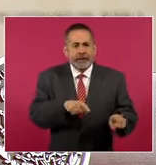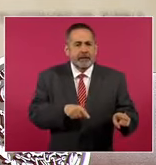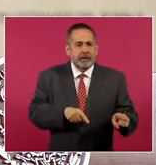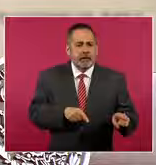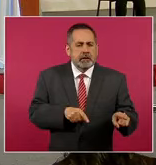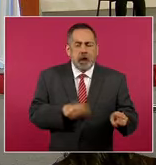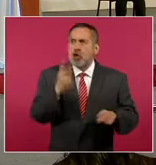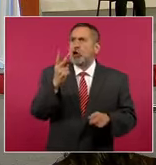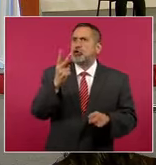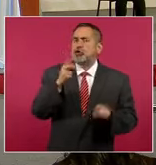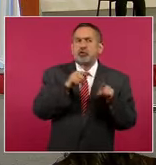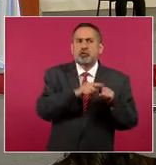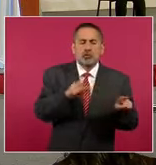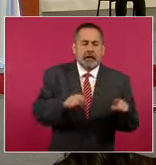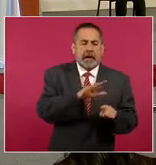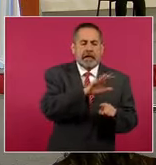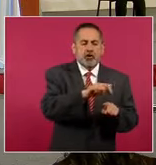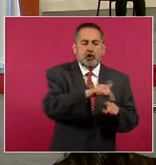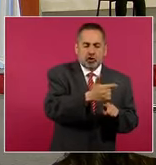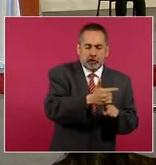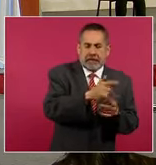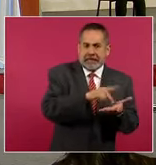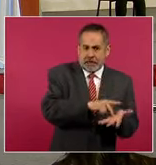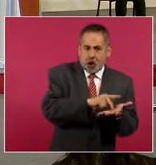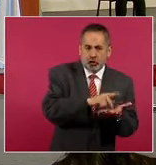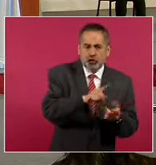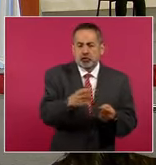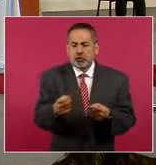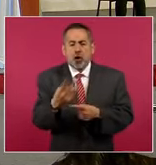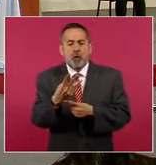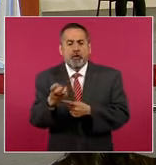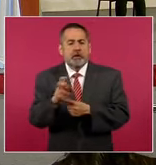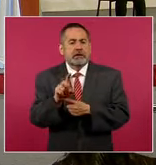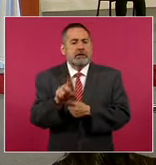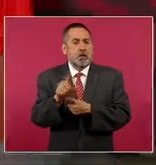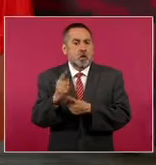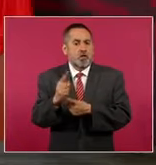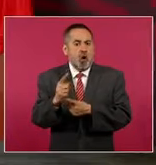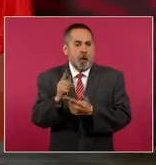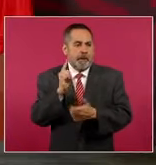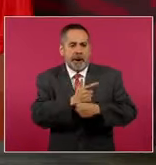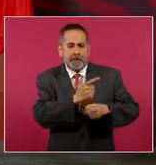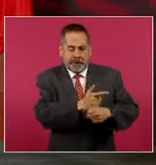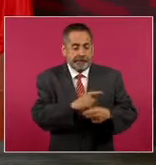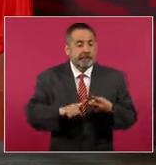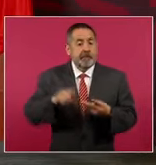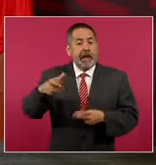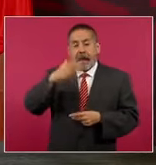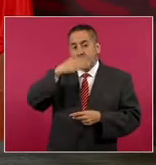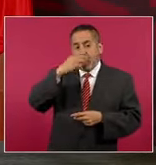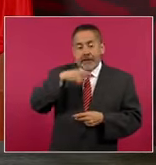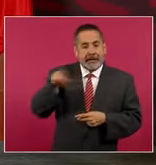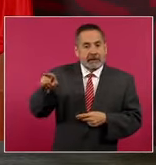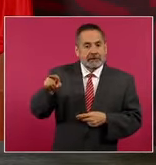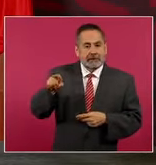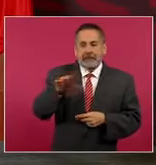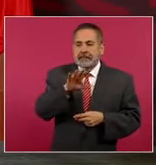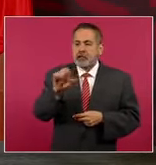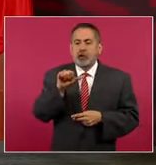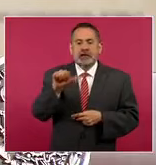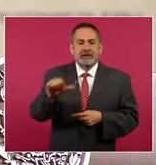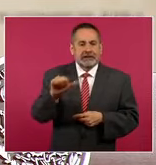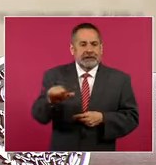fueron dos eventos, 512 kilogramos y otro de 431. Y en Lázaro Cárdenas, 516